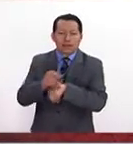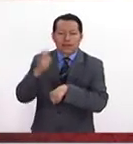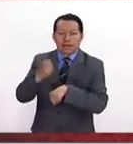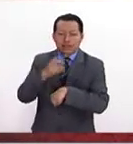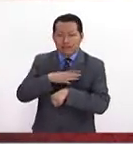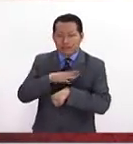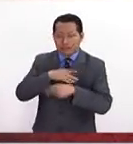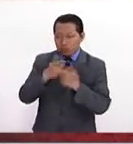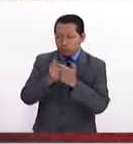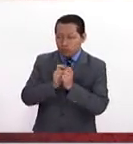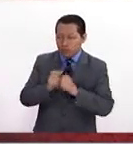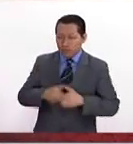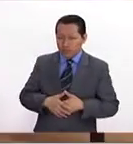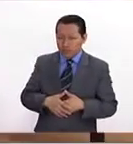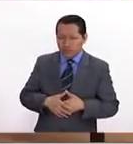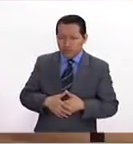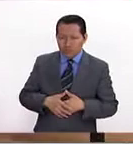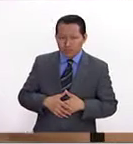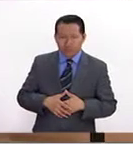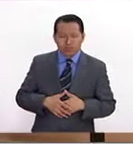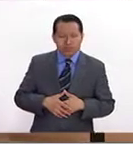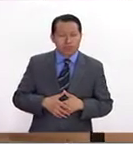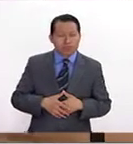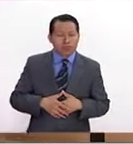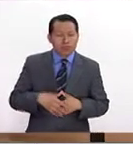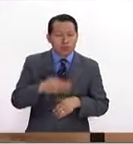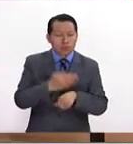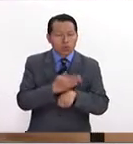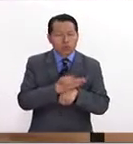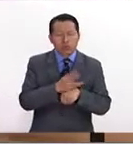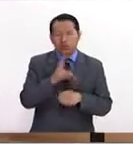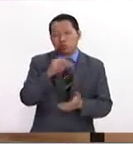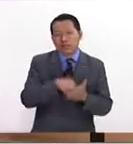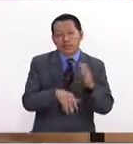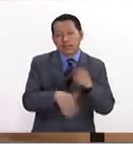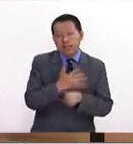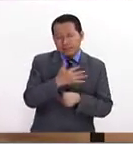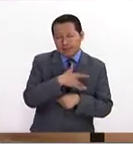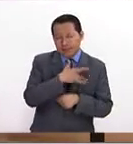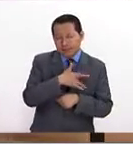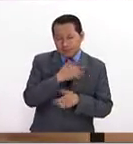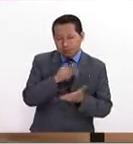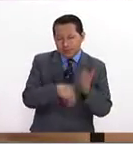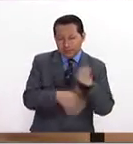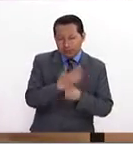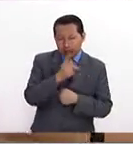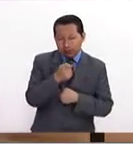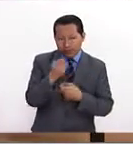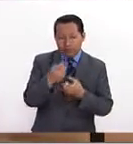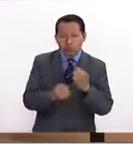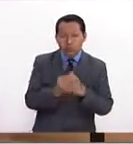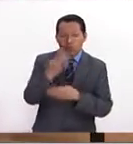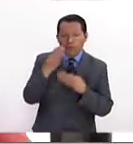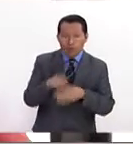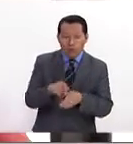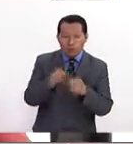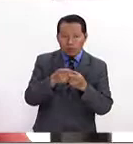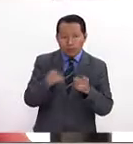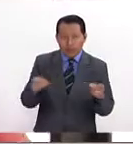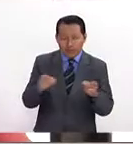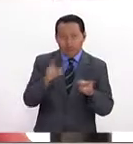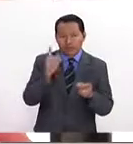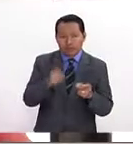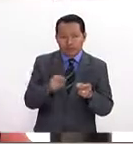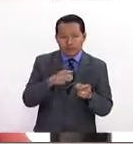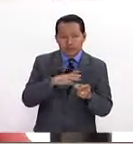este tipo de agrupaciones? Sí. Ahorita, desde el 2015, me parece, es el nuevo Banco de Desarrollo. Es